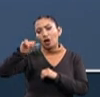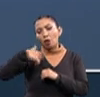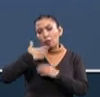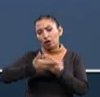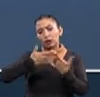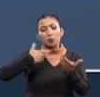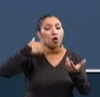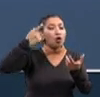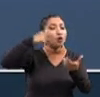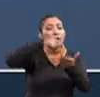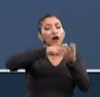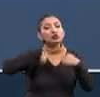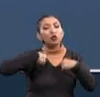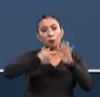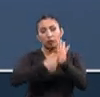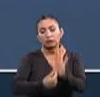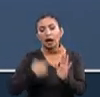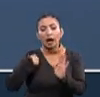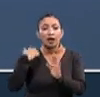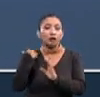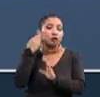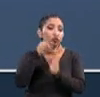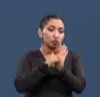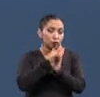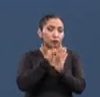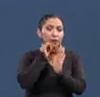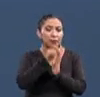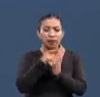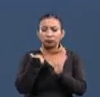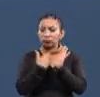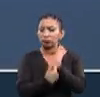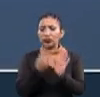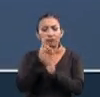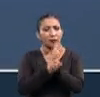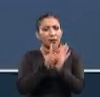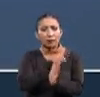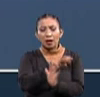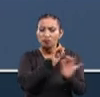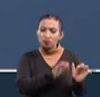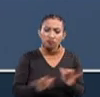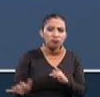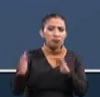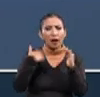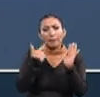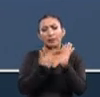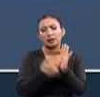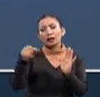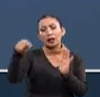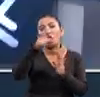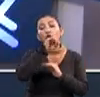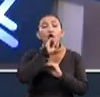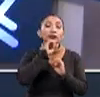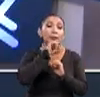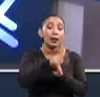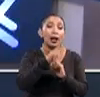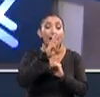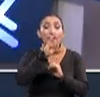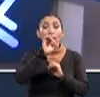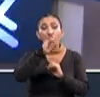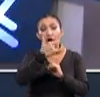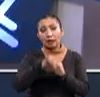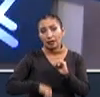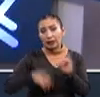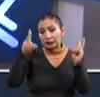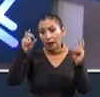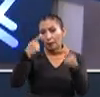próximos conciertos. Tengo mi canal de YouTube también donde subo videos míos tocando de las presentaciones y también tengo un blog muy